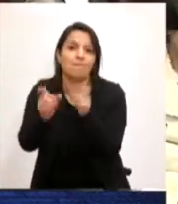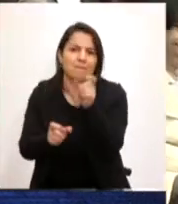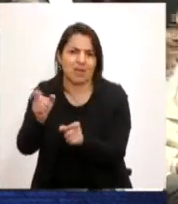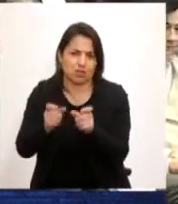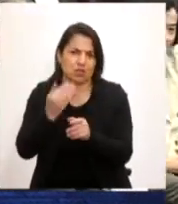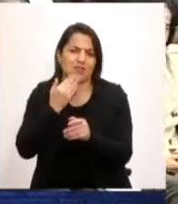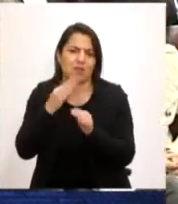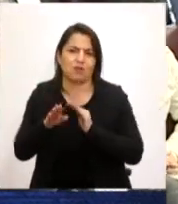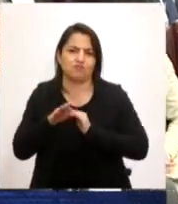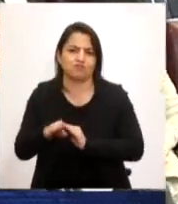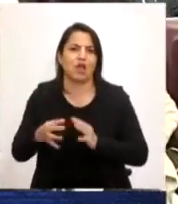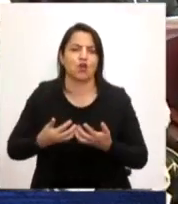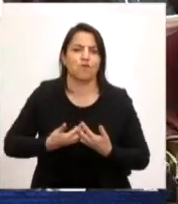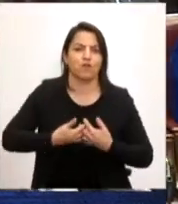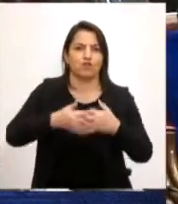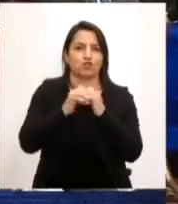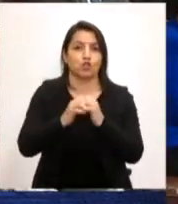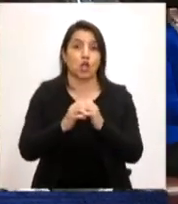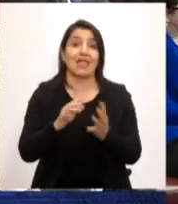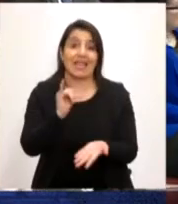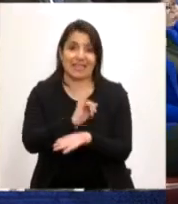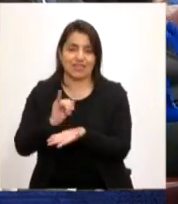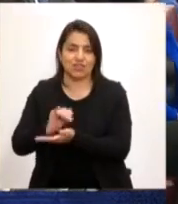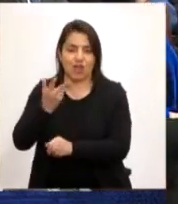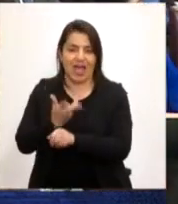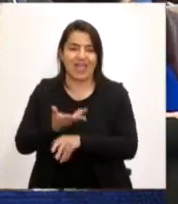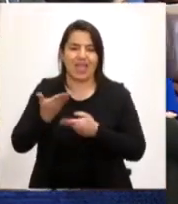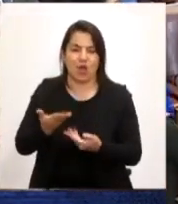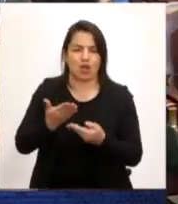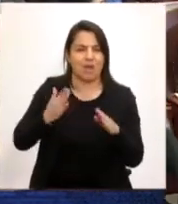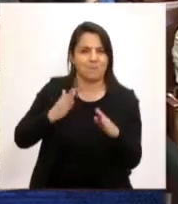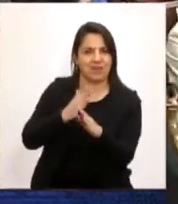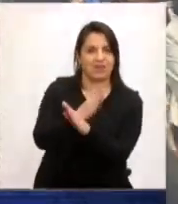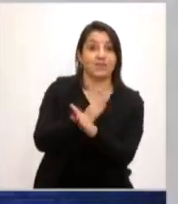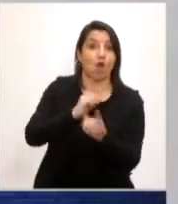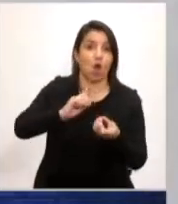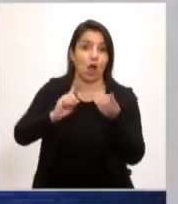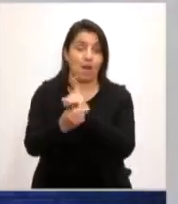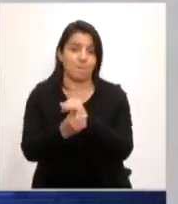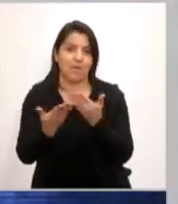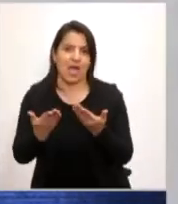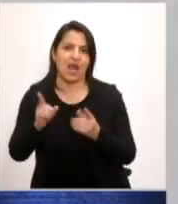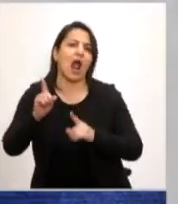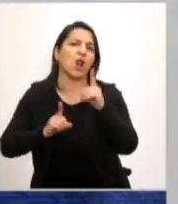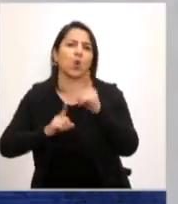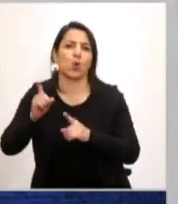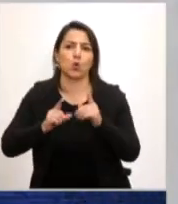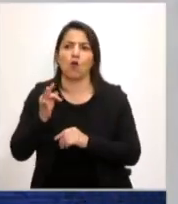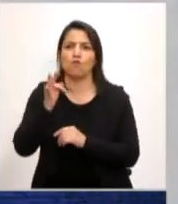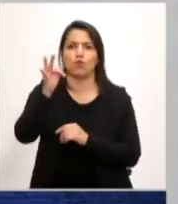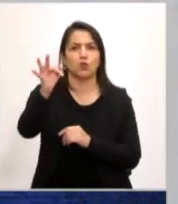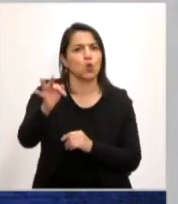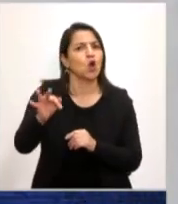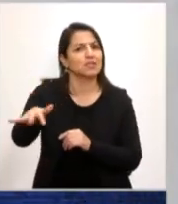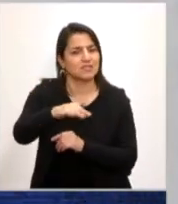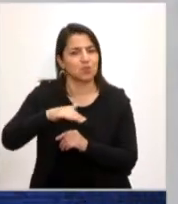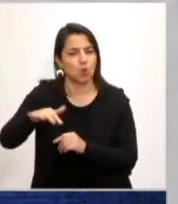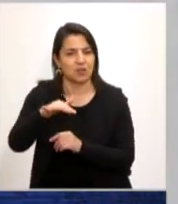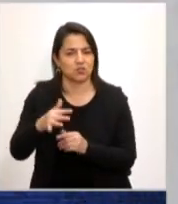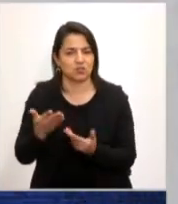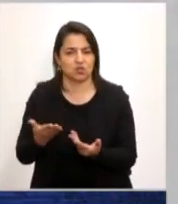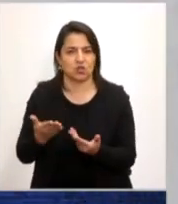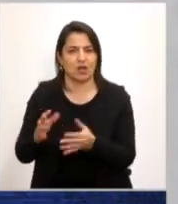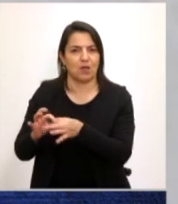la institucionalidad vigente para encarar preventiva o correctivamente aquellos eventos venideros o similares. Es por ello